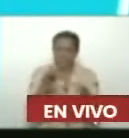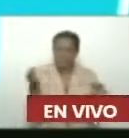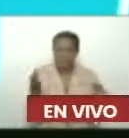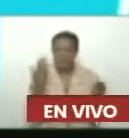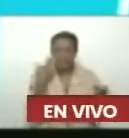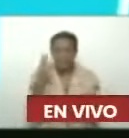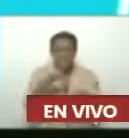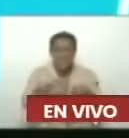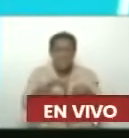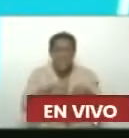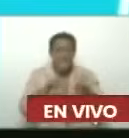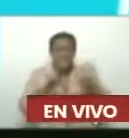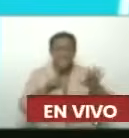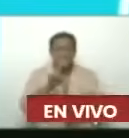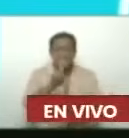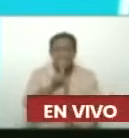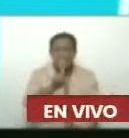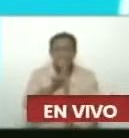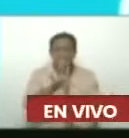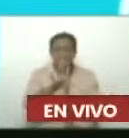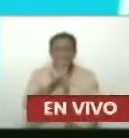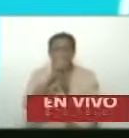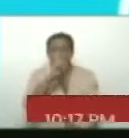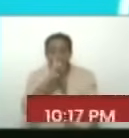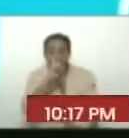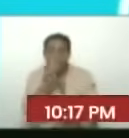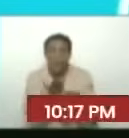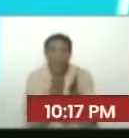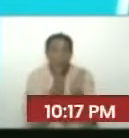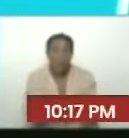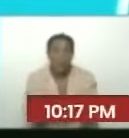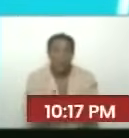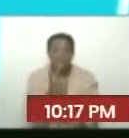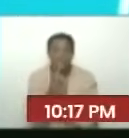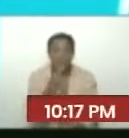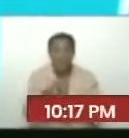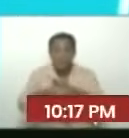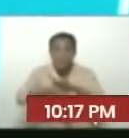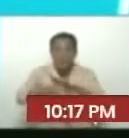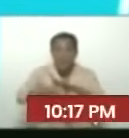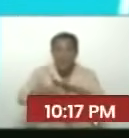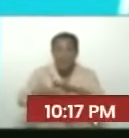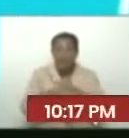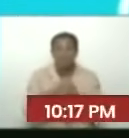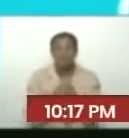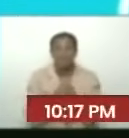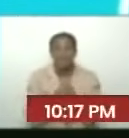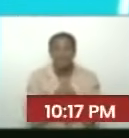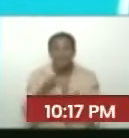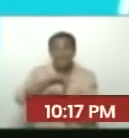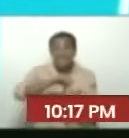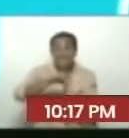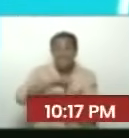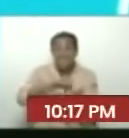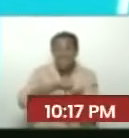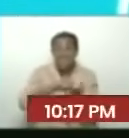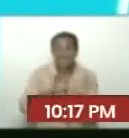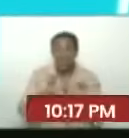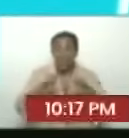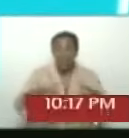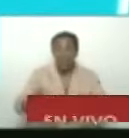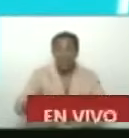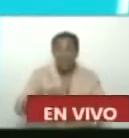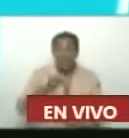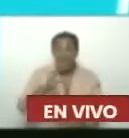fenomenal de un niño de 5 años, estudiante del segundo nivel de preescolar del Centro